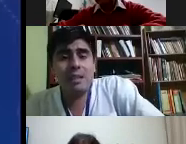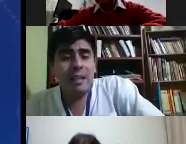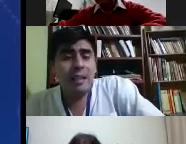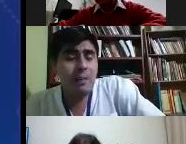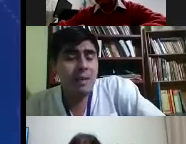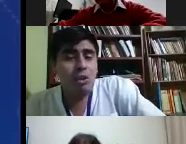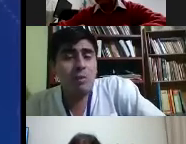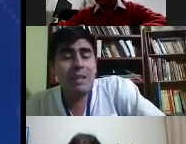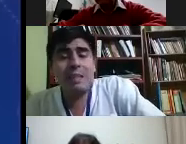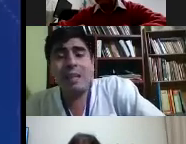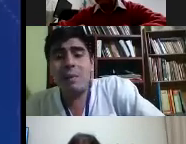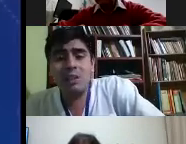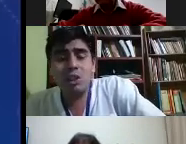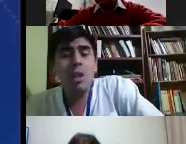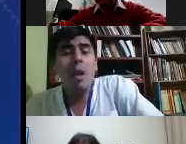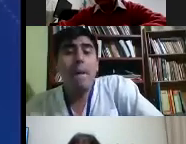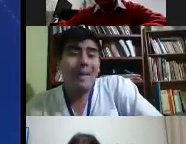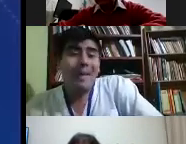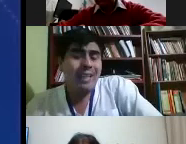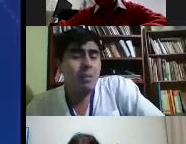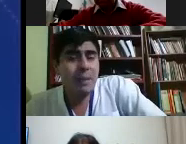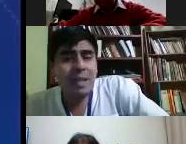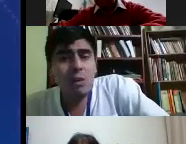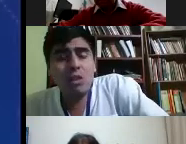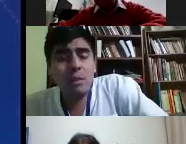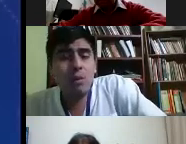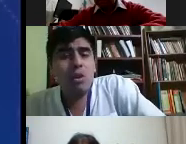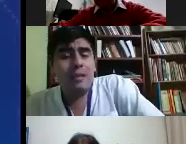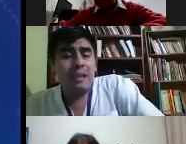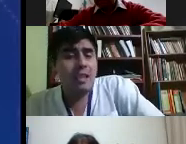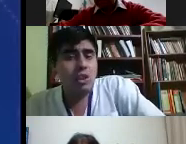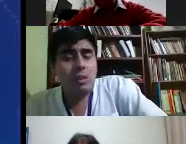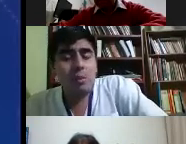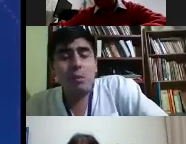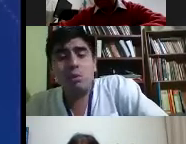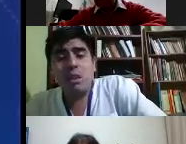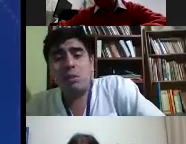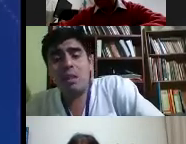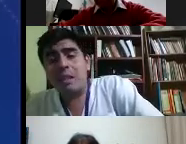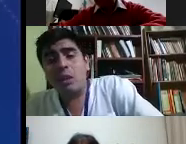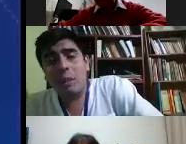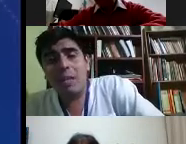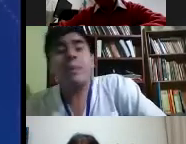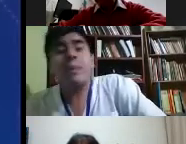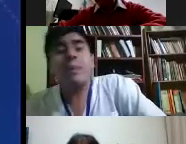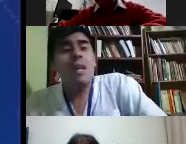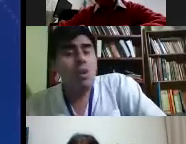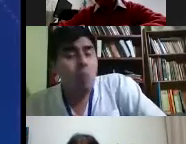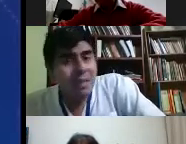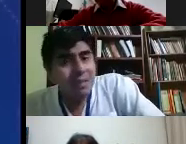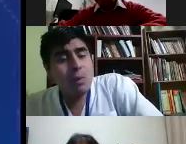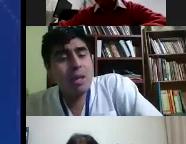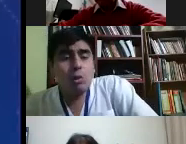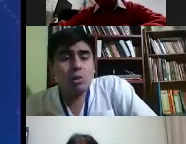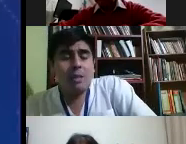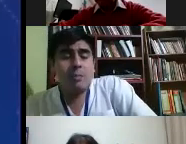es el drenaje respiratorio mediante la vibración para ayudar a despegar algún tipo de secreción que pueda obstruir y poner en riesgo la vida. Igualmente